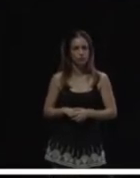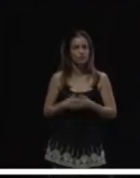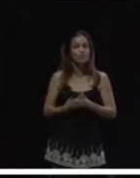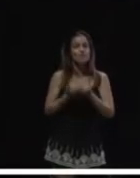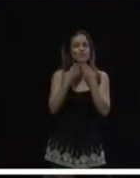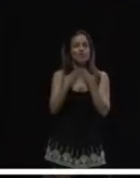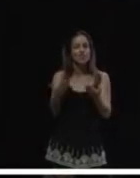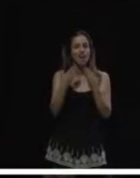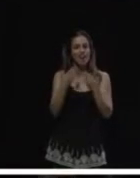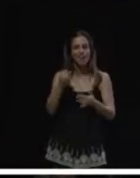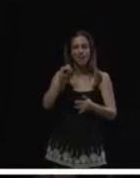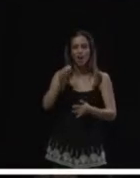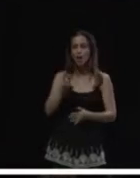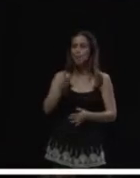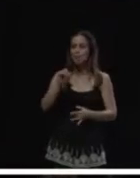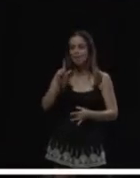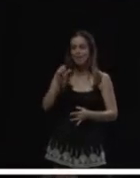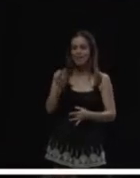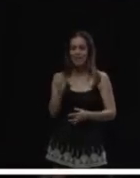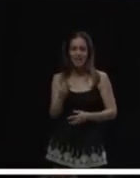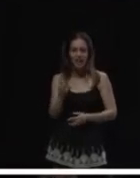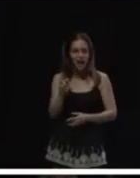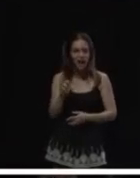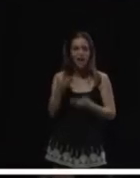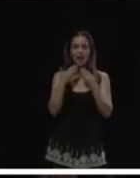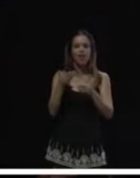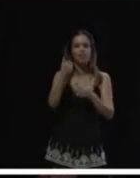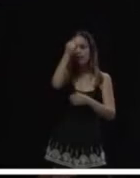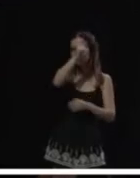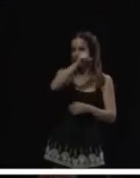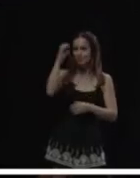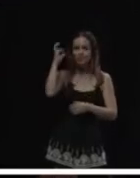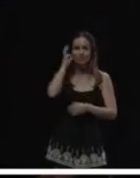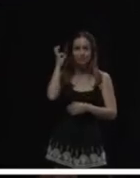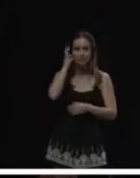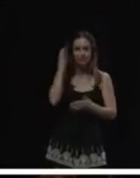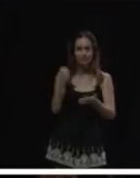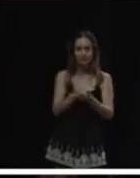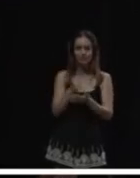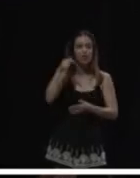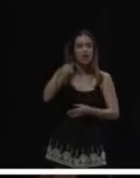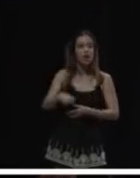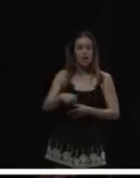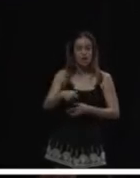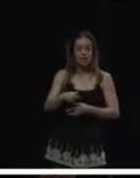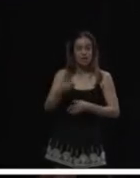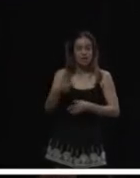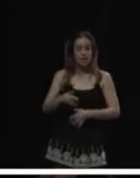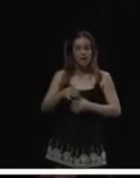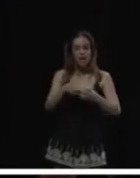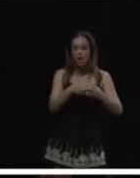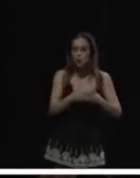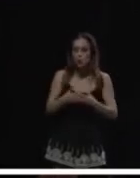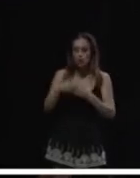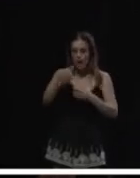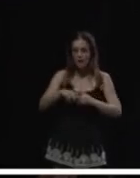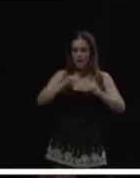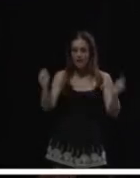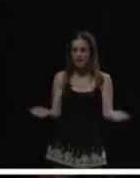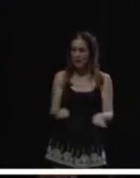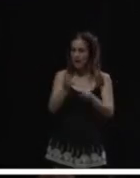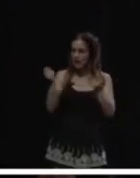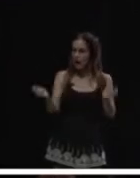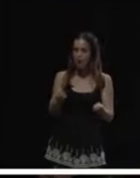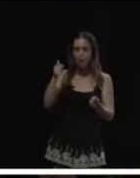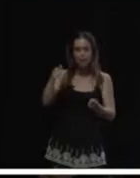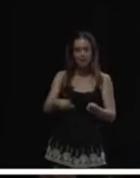Muchas gracias, Pilar. Gracias a todas y a todos los que os estáis dejando la piel en esta campaña. Yo no me voy a retrasar,